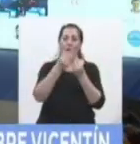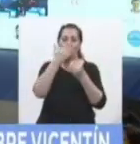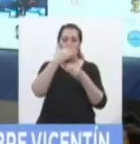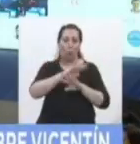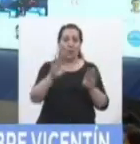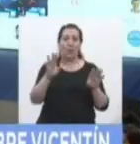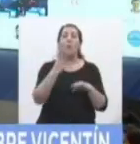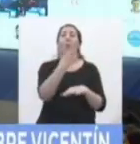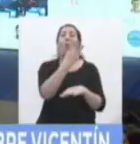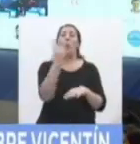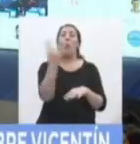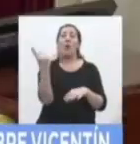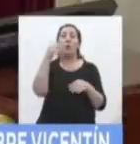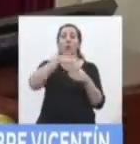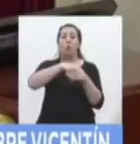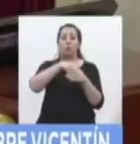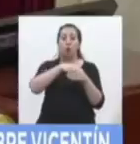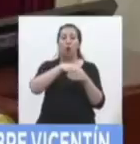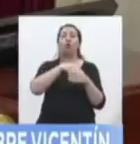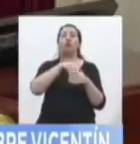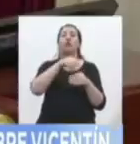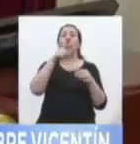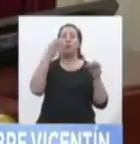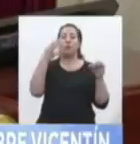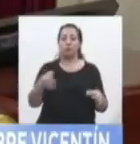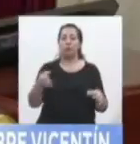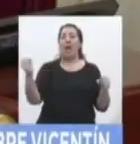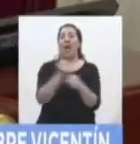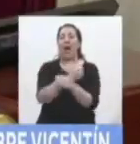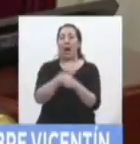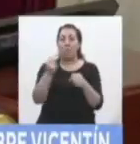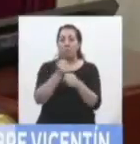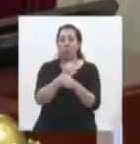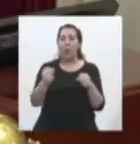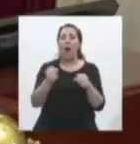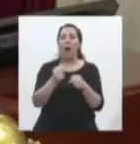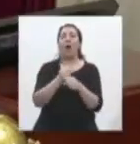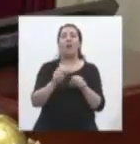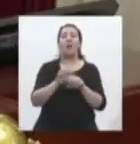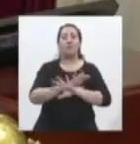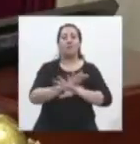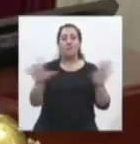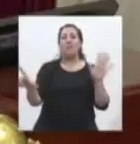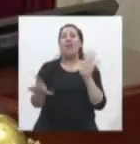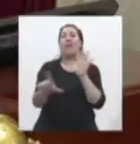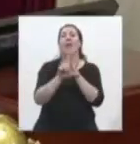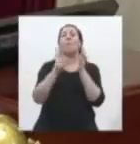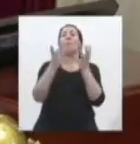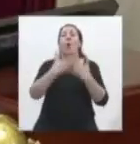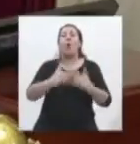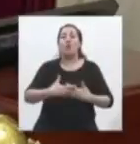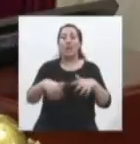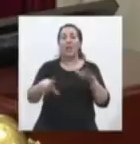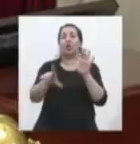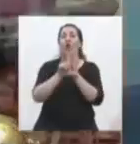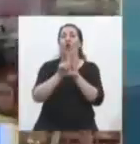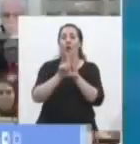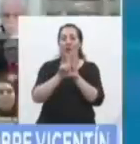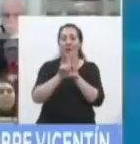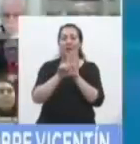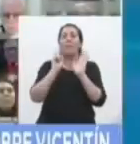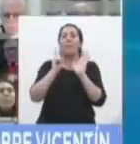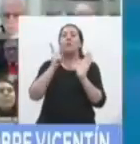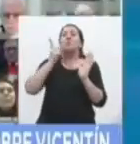común, el interés de la gente, de los emprendedores, de las pequeñas y medianas empresas que están en una situación